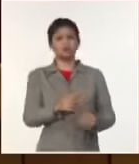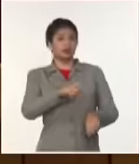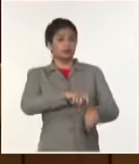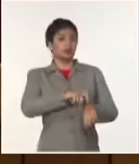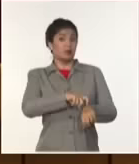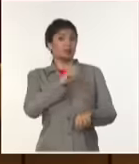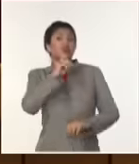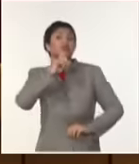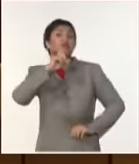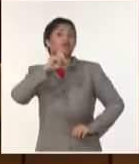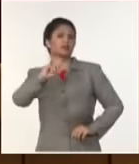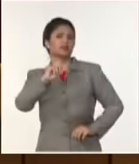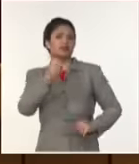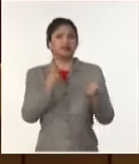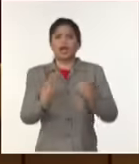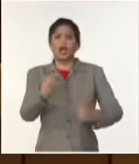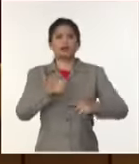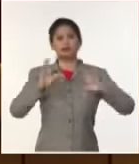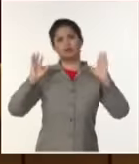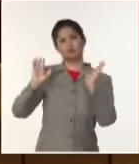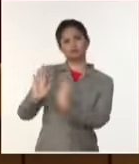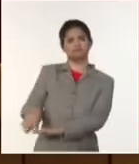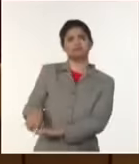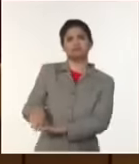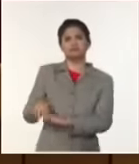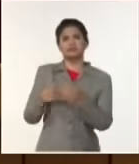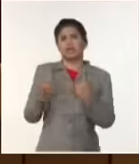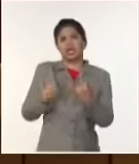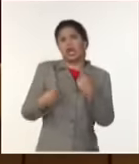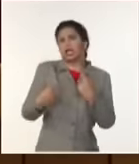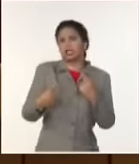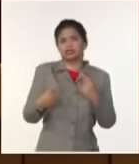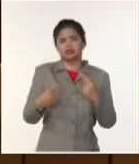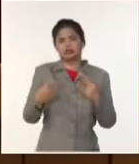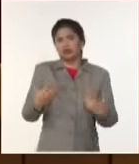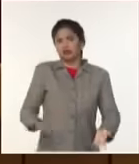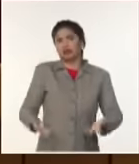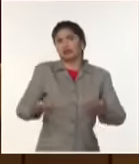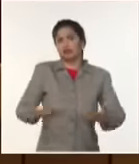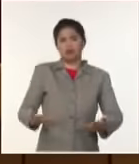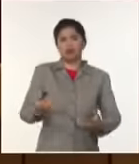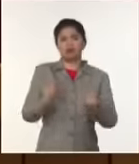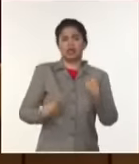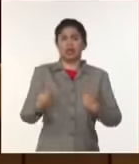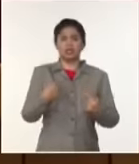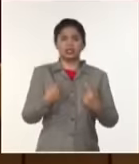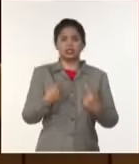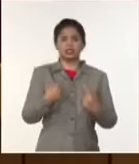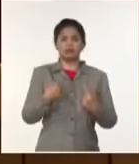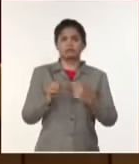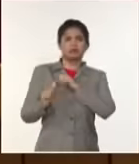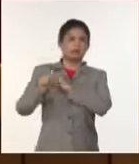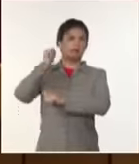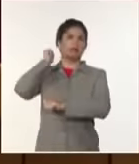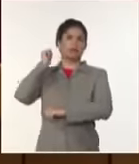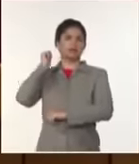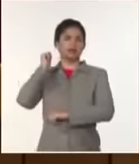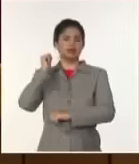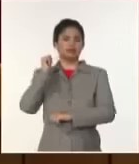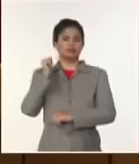desalientan, quienes se acobardan, hay quienes se reblandecen, hay quienes traicionan, hay quienes